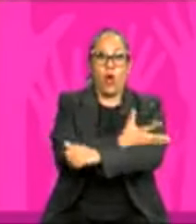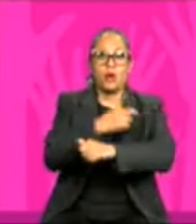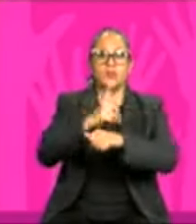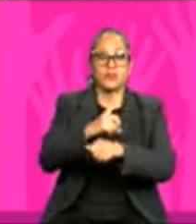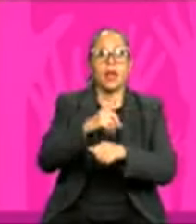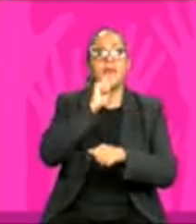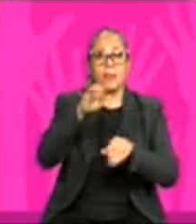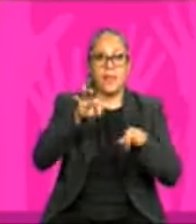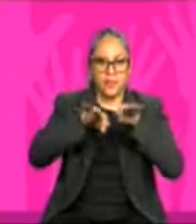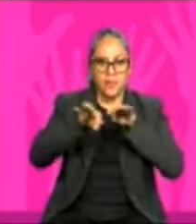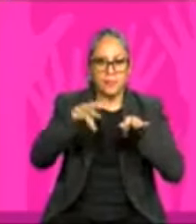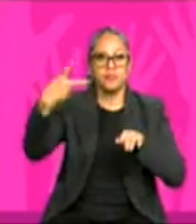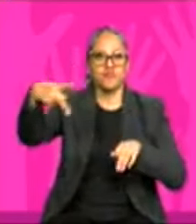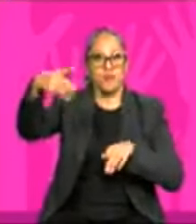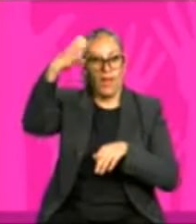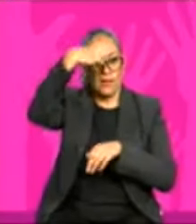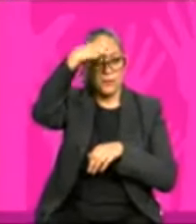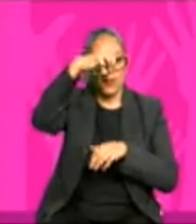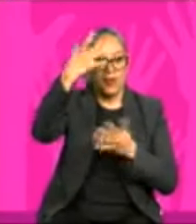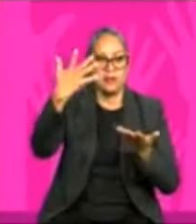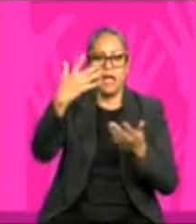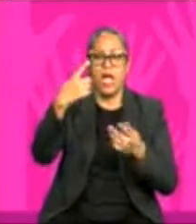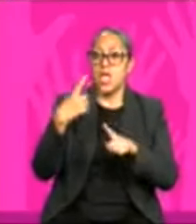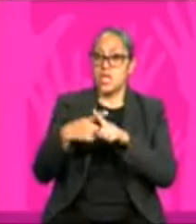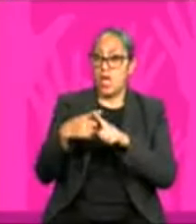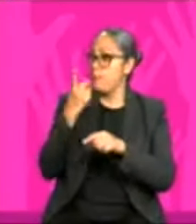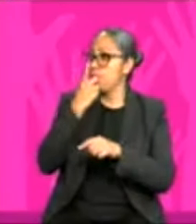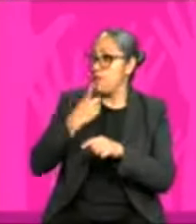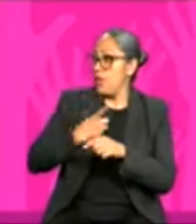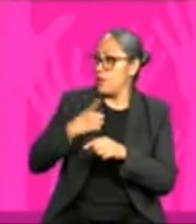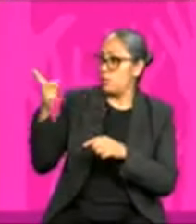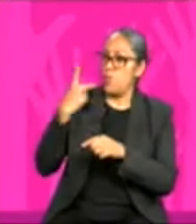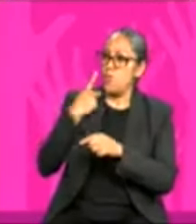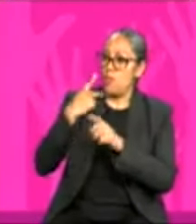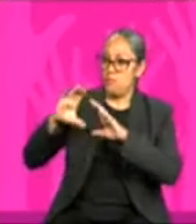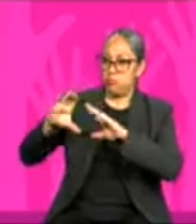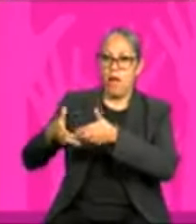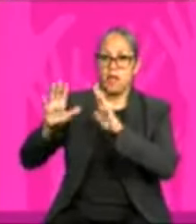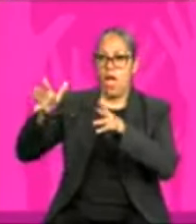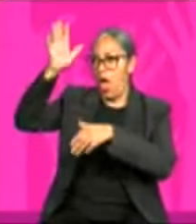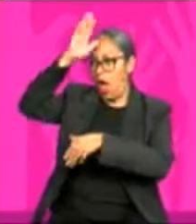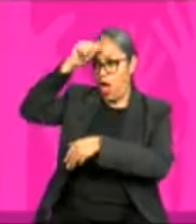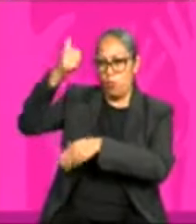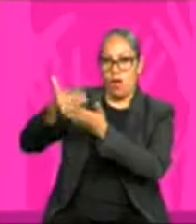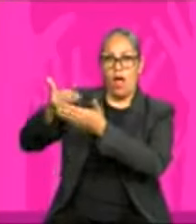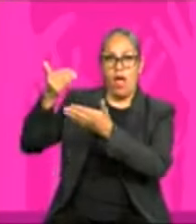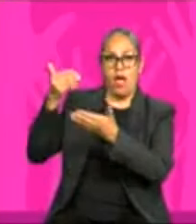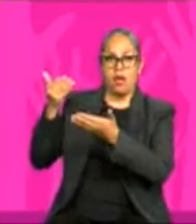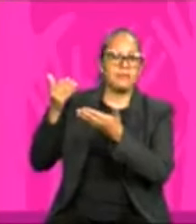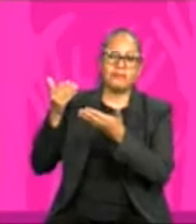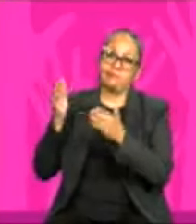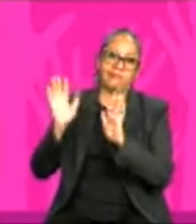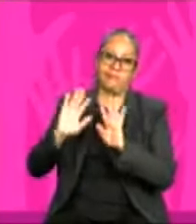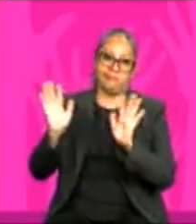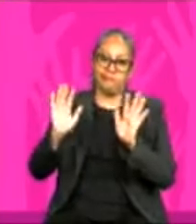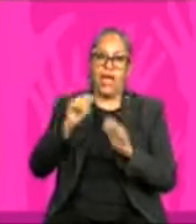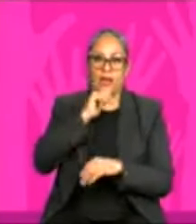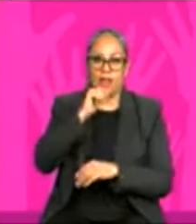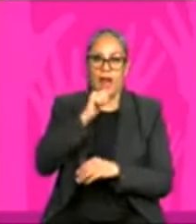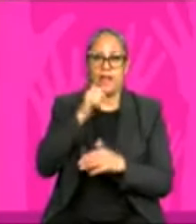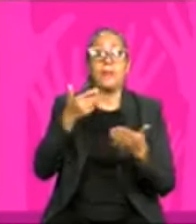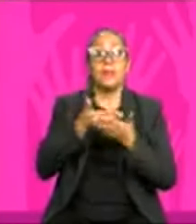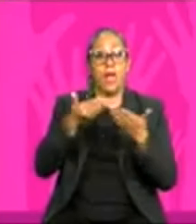por supuesto, experta. No a quien me digan los partidos políticos por acuerdos que ya se hicieron en algunos espacios,